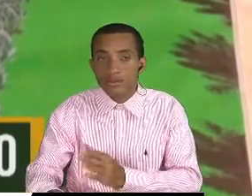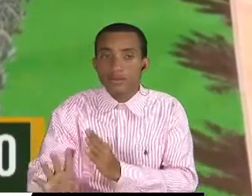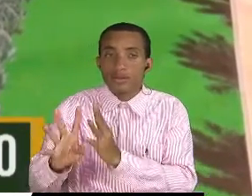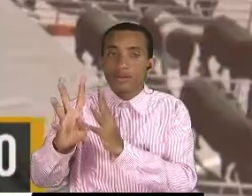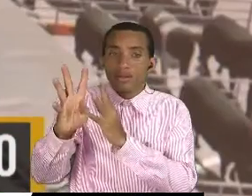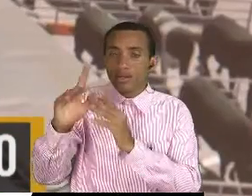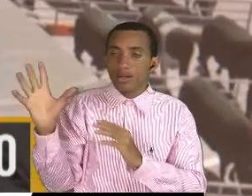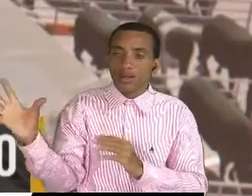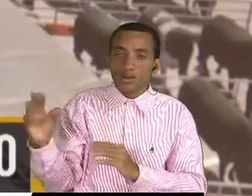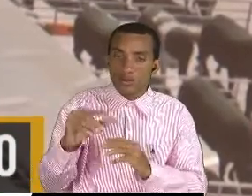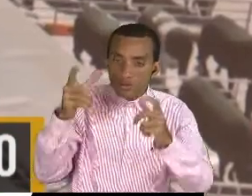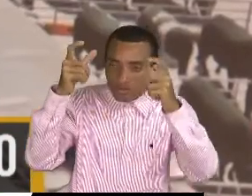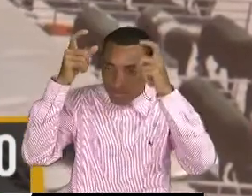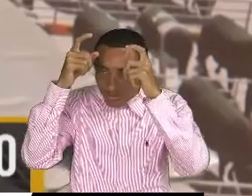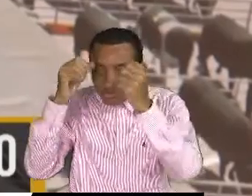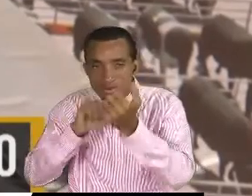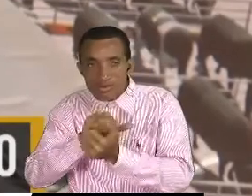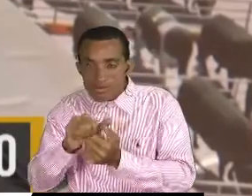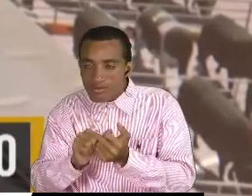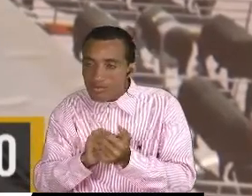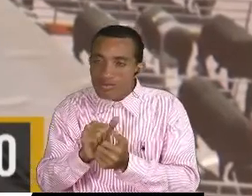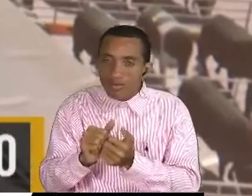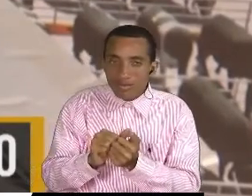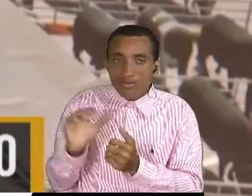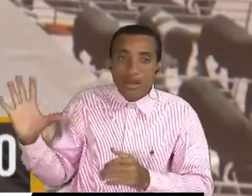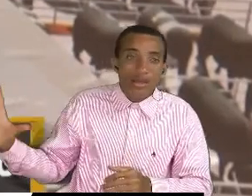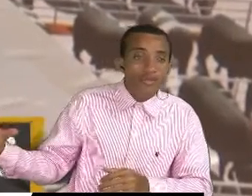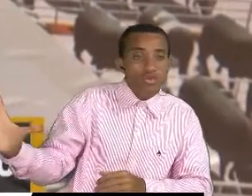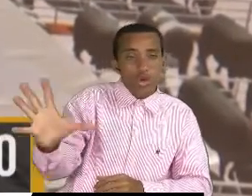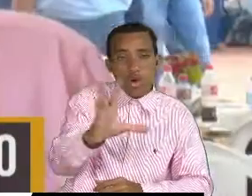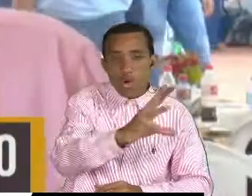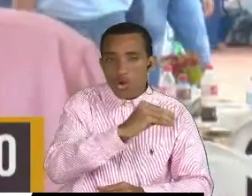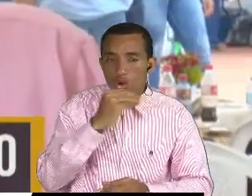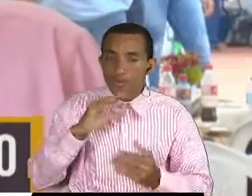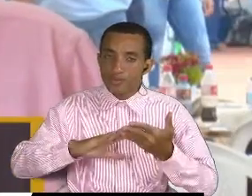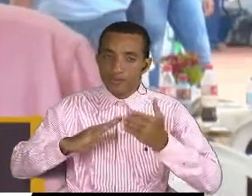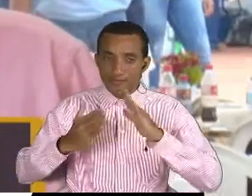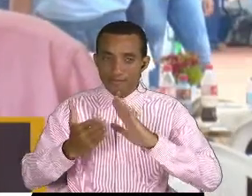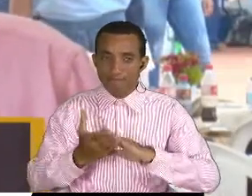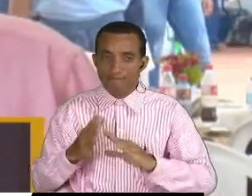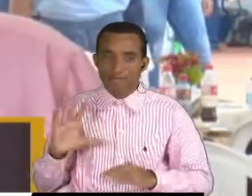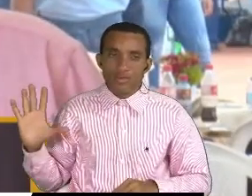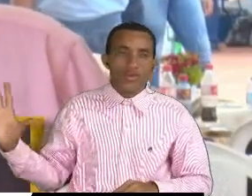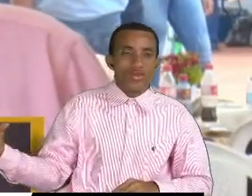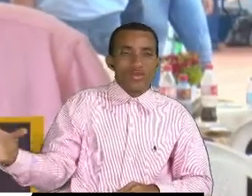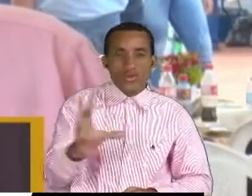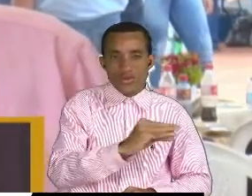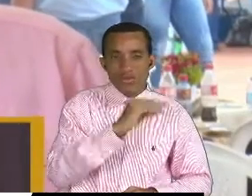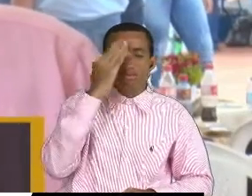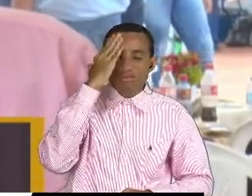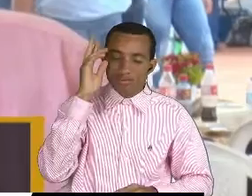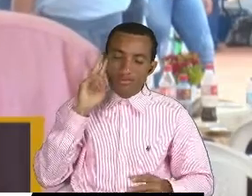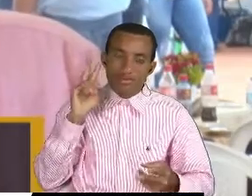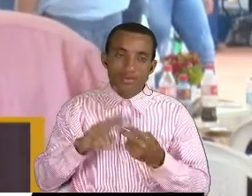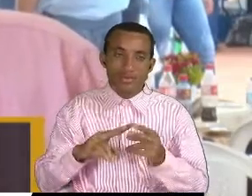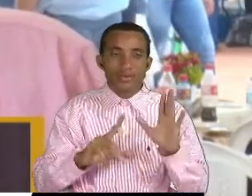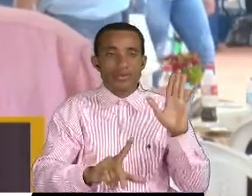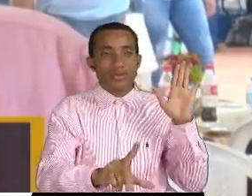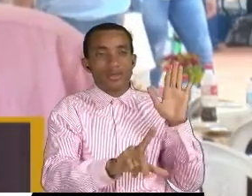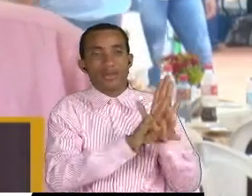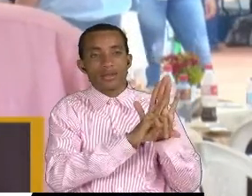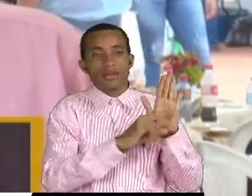del Magdalena Medio, como a todas las comunidades de estos municipios. Todos conocemos que por ley, hoy